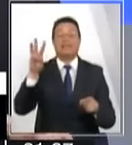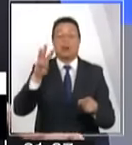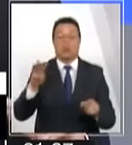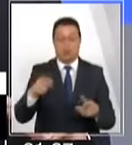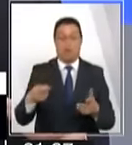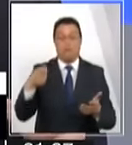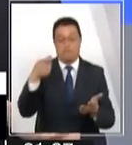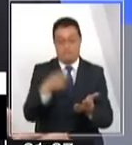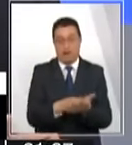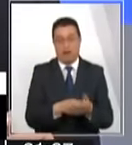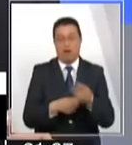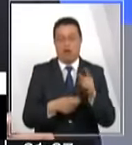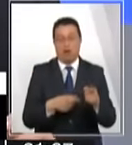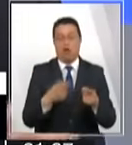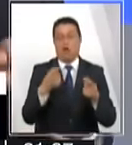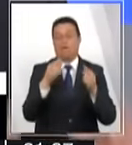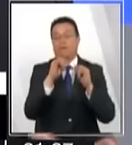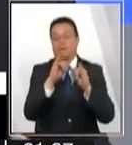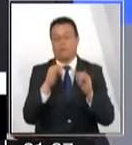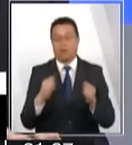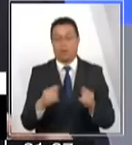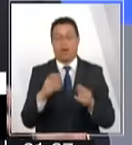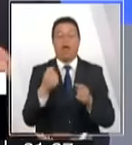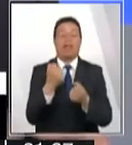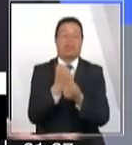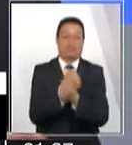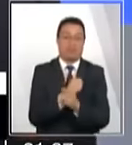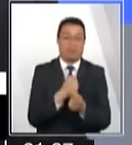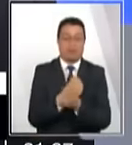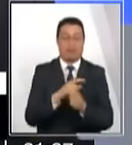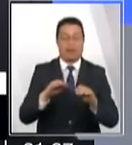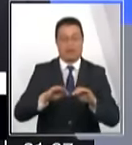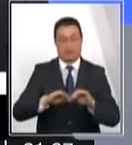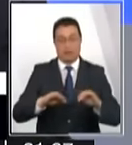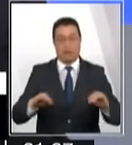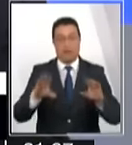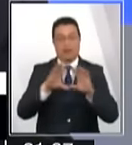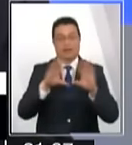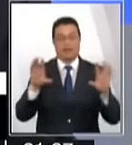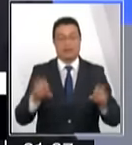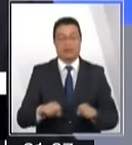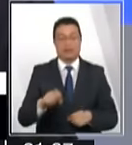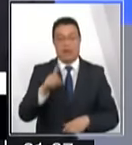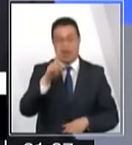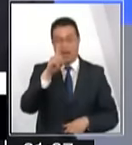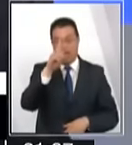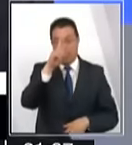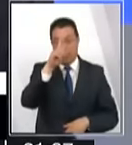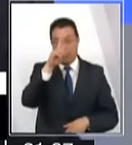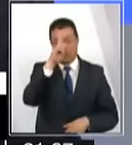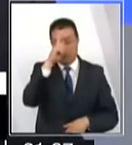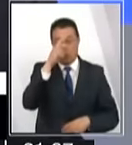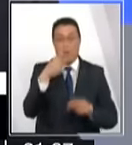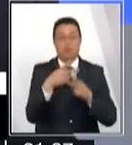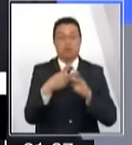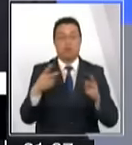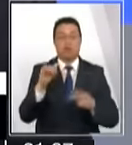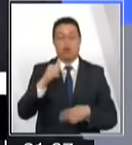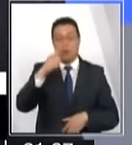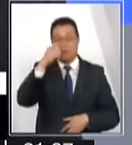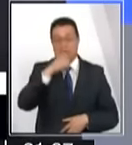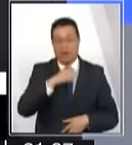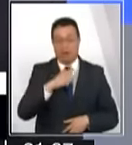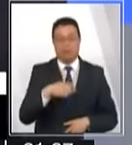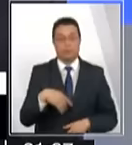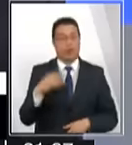eh en forma Autónoma separada del sistema de salud eh tanto público como privado Esa es la norma en